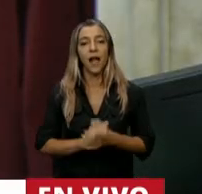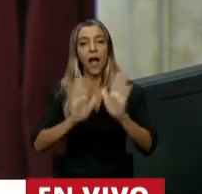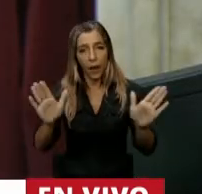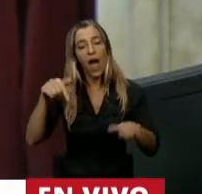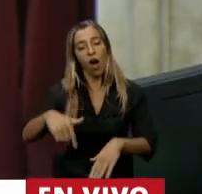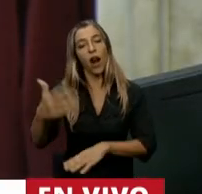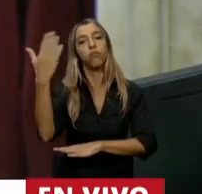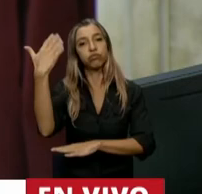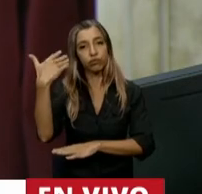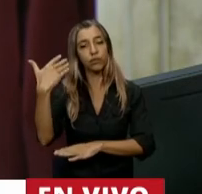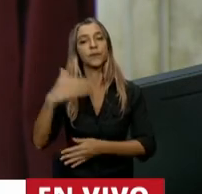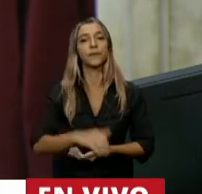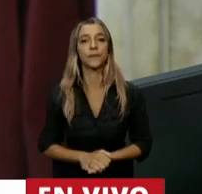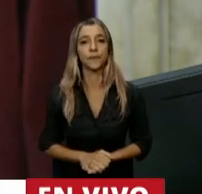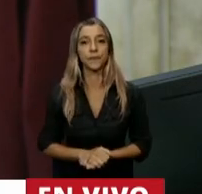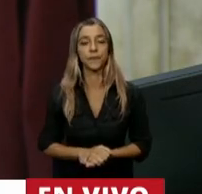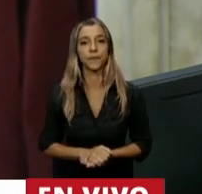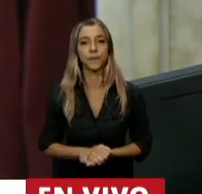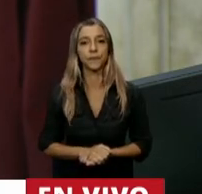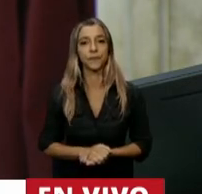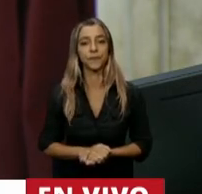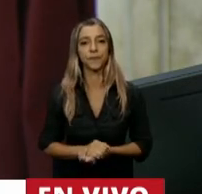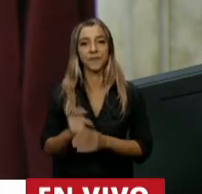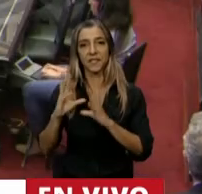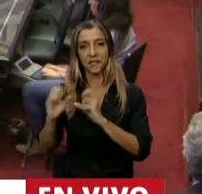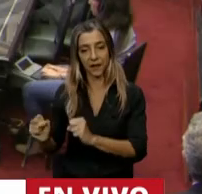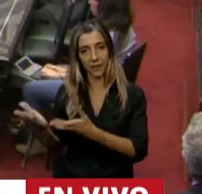Tiene la palabra el secretario Señul.